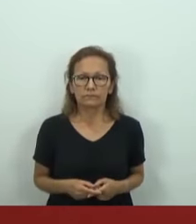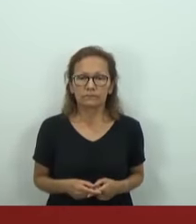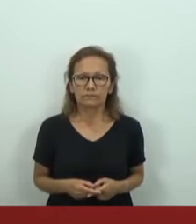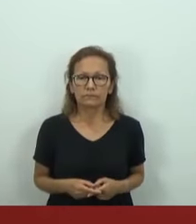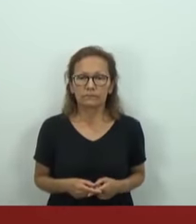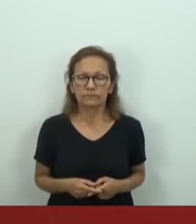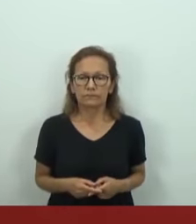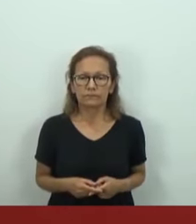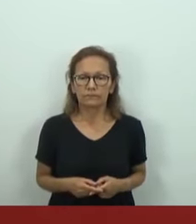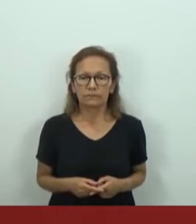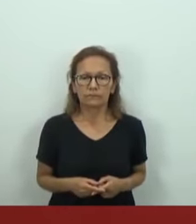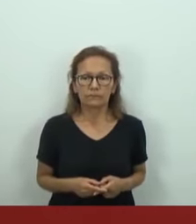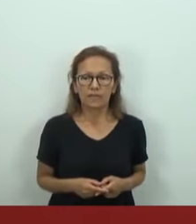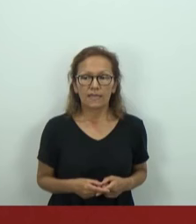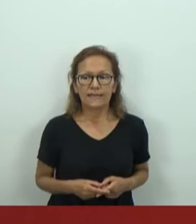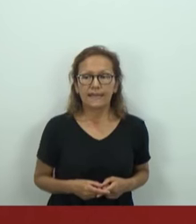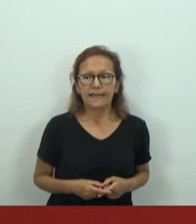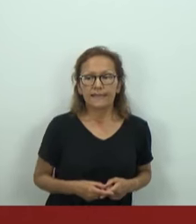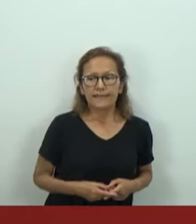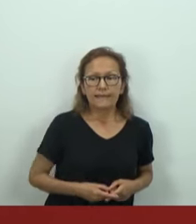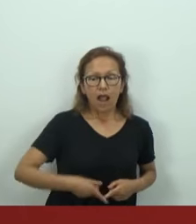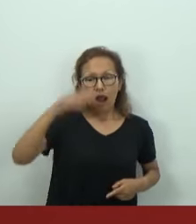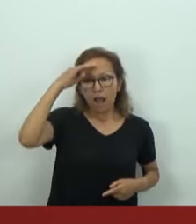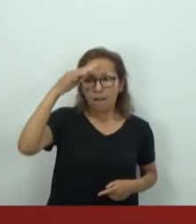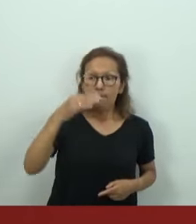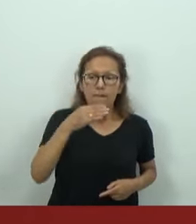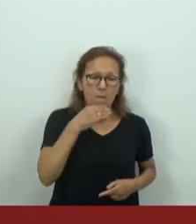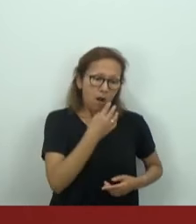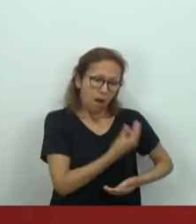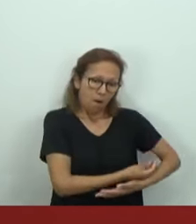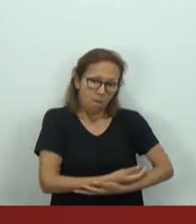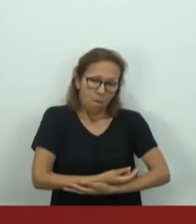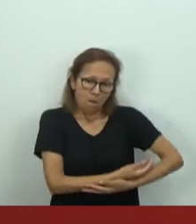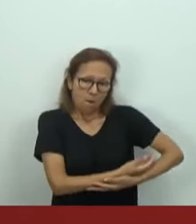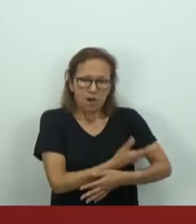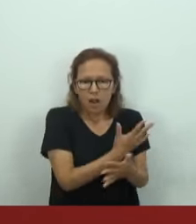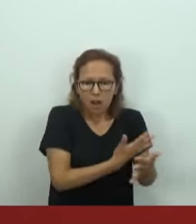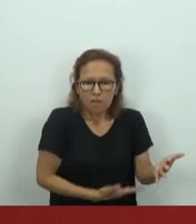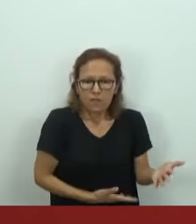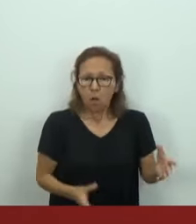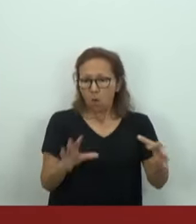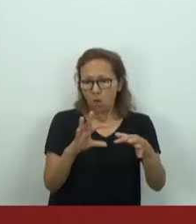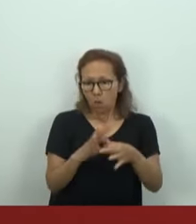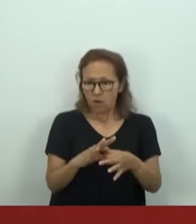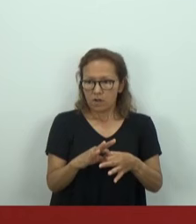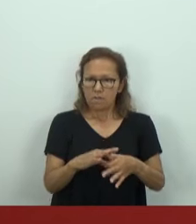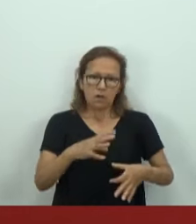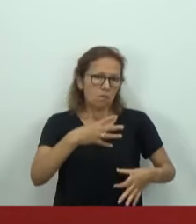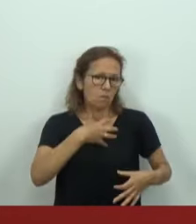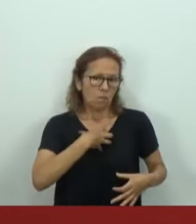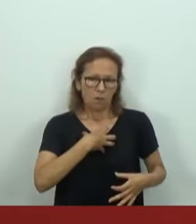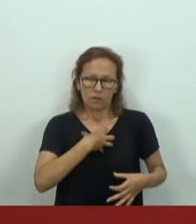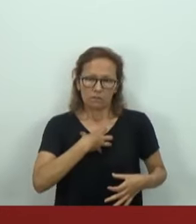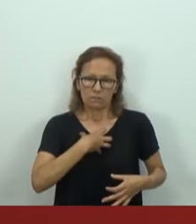que no es compatible con el de la mamá. Incluso es peligroso si hay un intercambio de